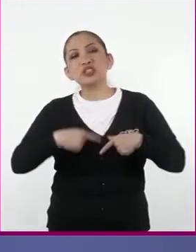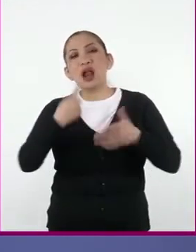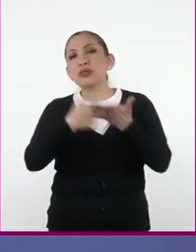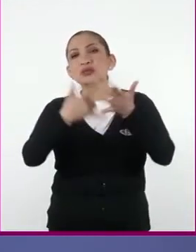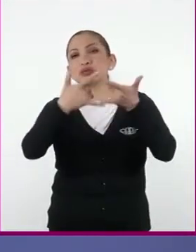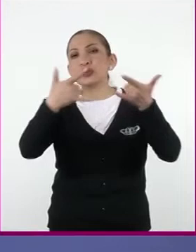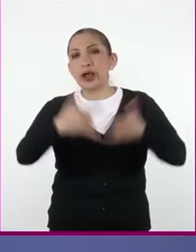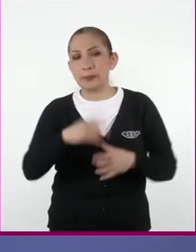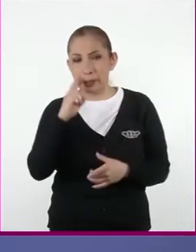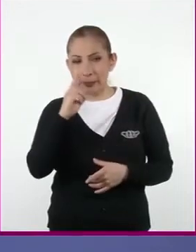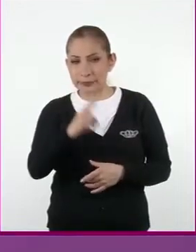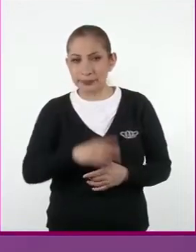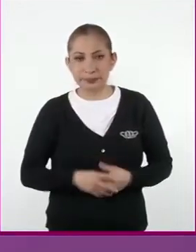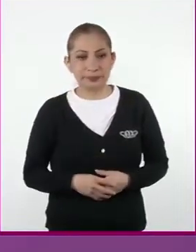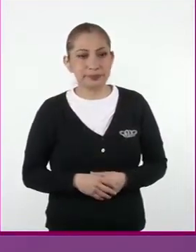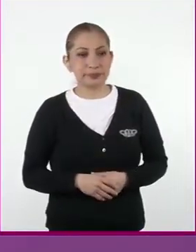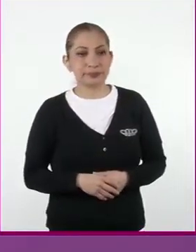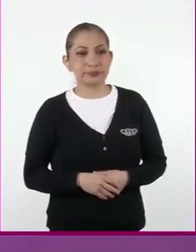personajes. Veamos.